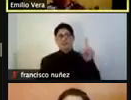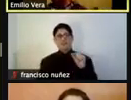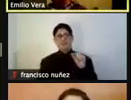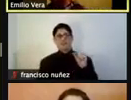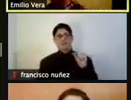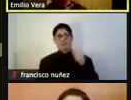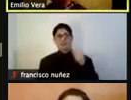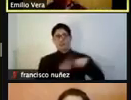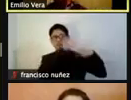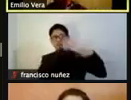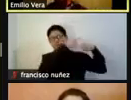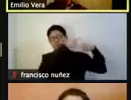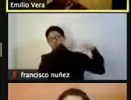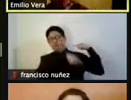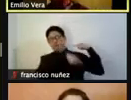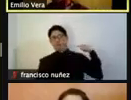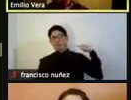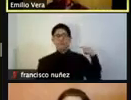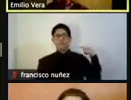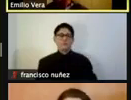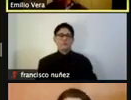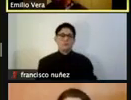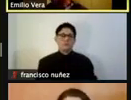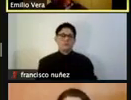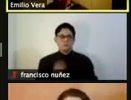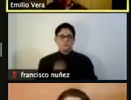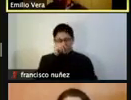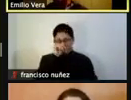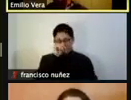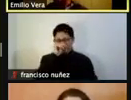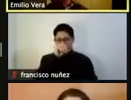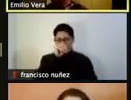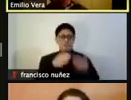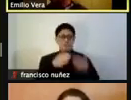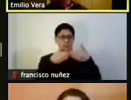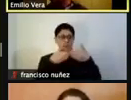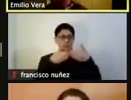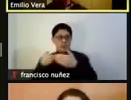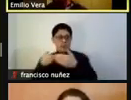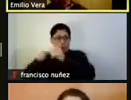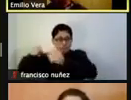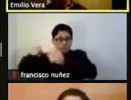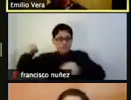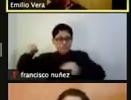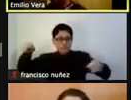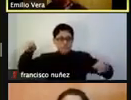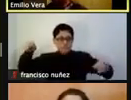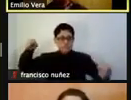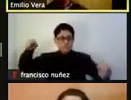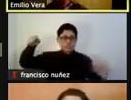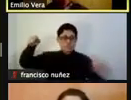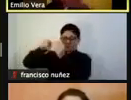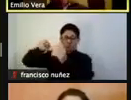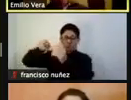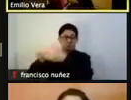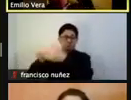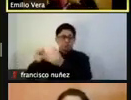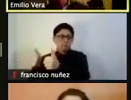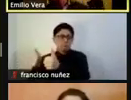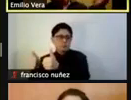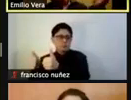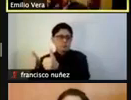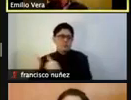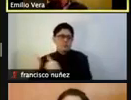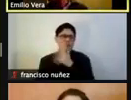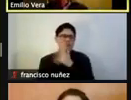tiene un buen sistema de multiaz, de batimetría, pero no tiene prácticamente nada